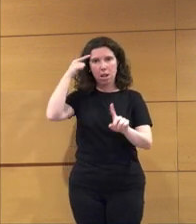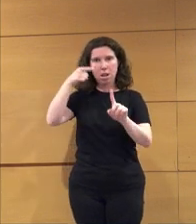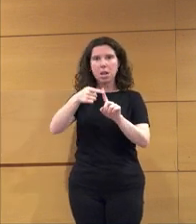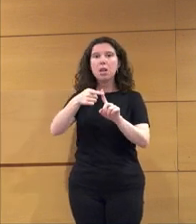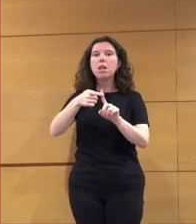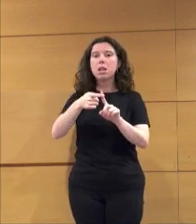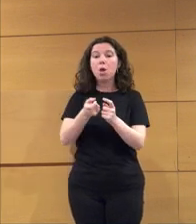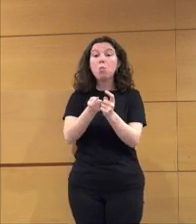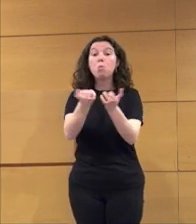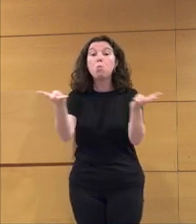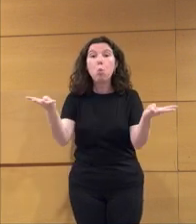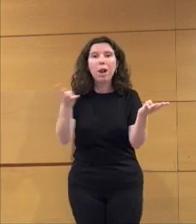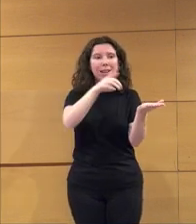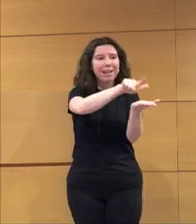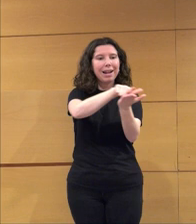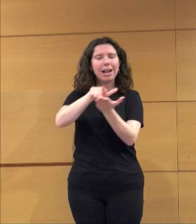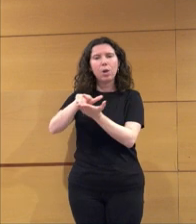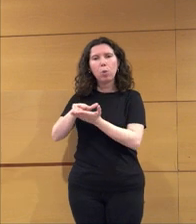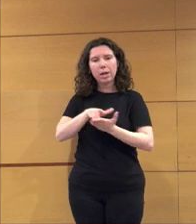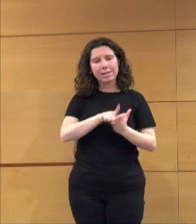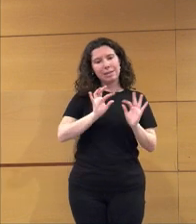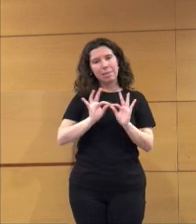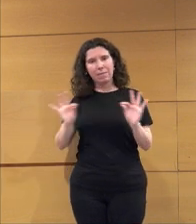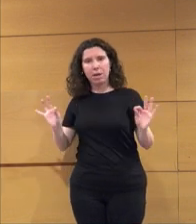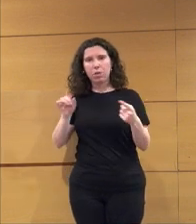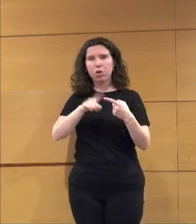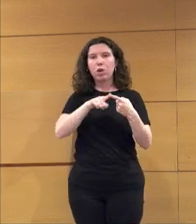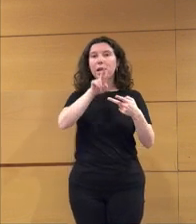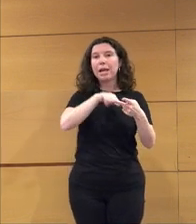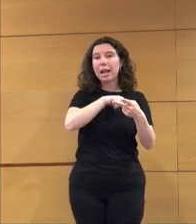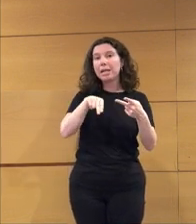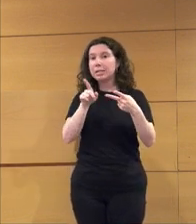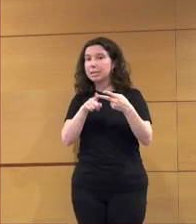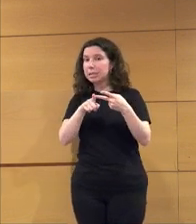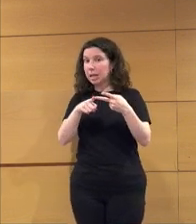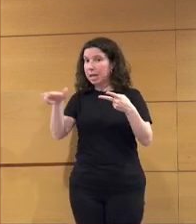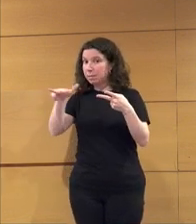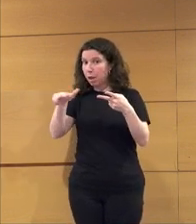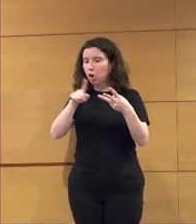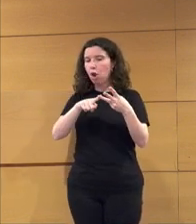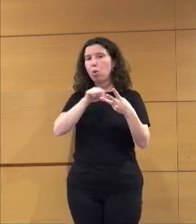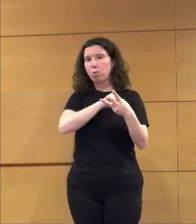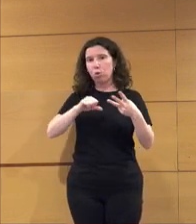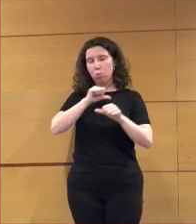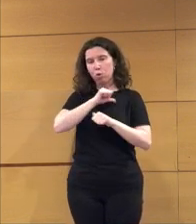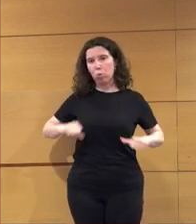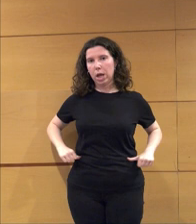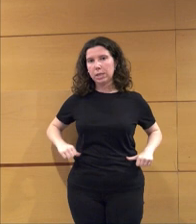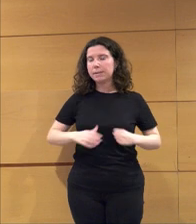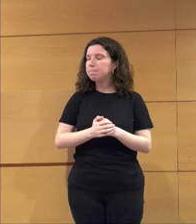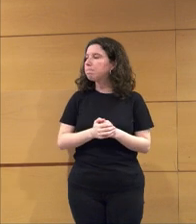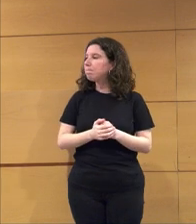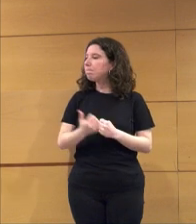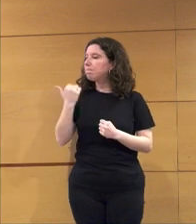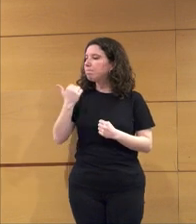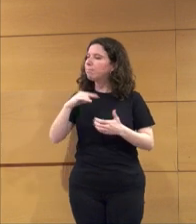multilingüe. Nos dedicamos al inglés, al español y también trabajamos sobre el portugués. Y aquí ya usamos